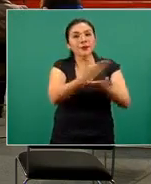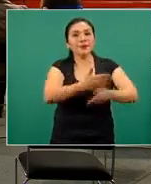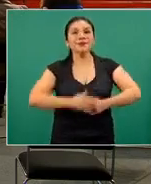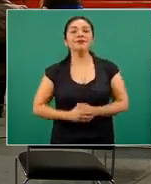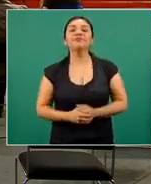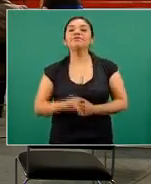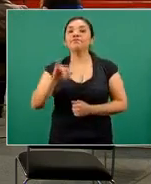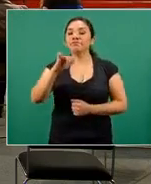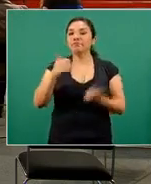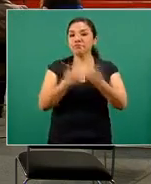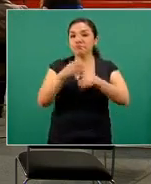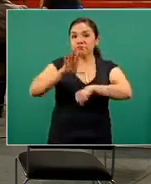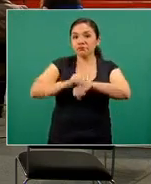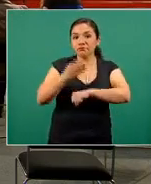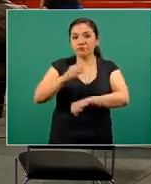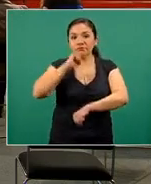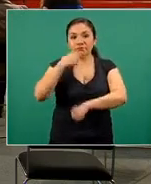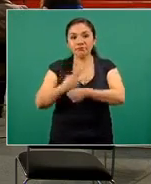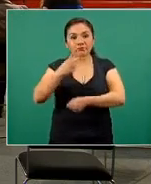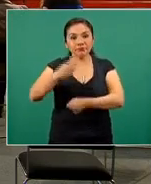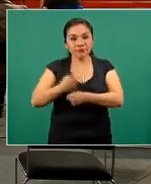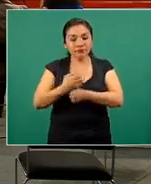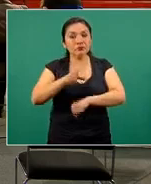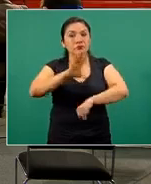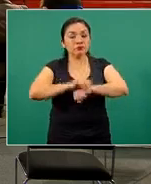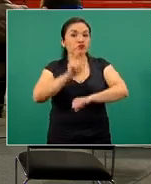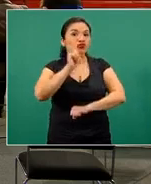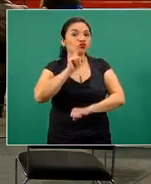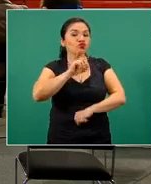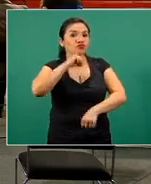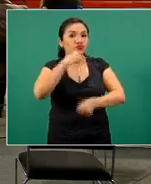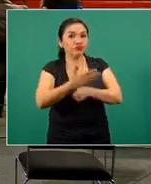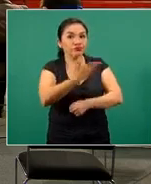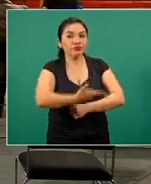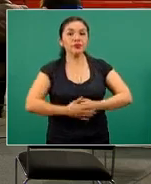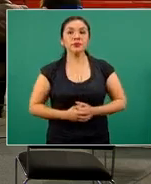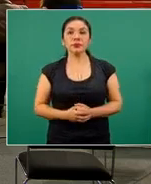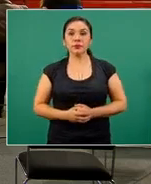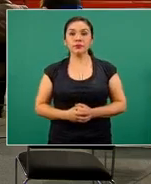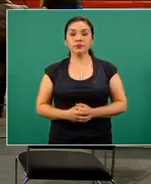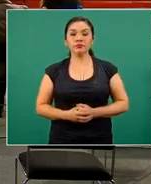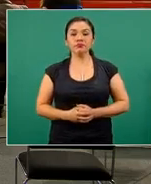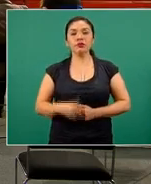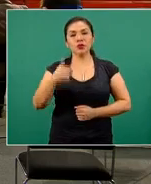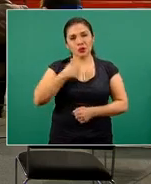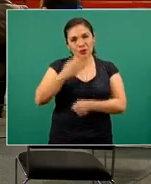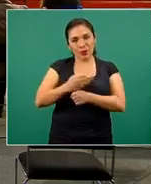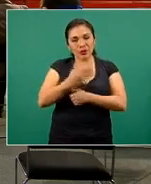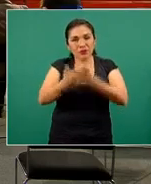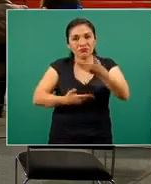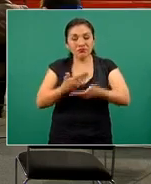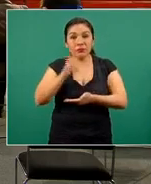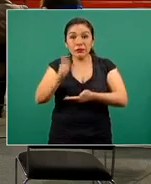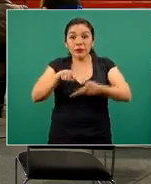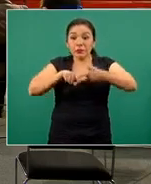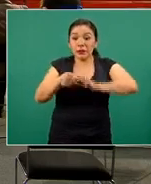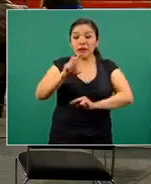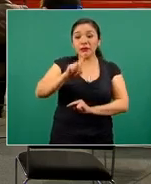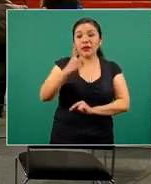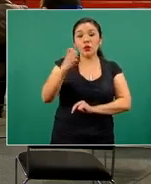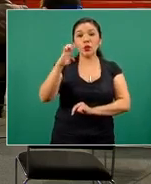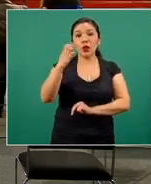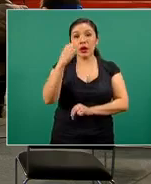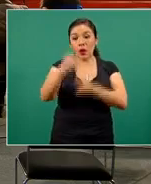su permiso, señor subsecretario, con su permiso, secretaria, quiero compartirles que a partir del 31 de enero